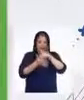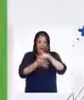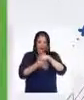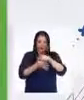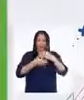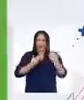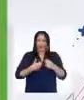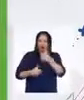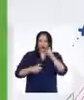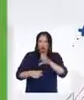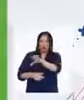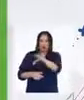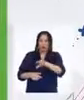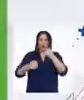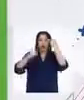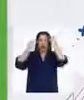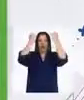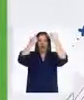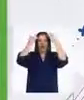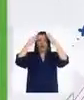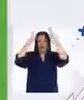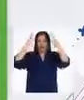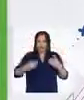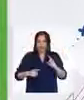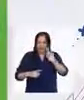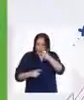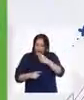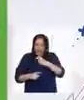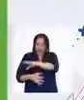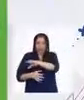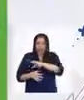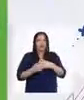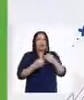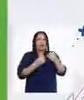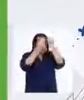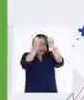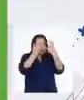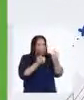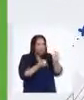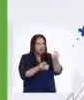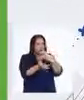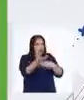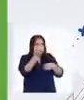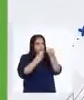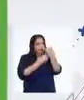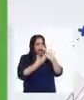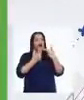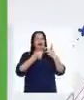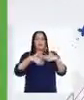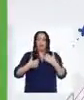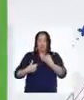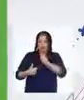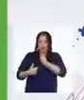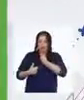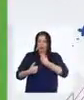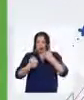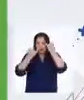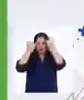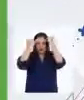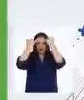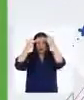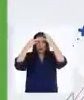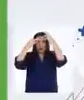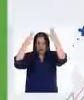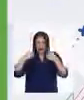otra familia, que es la familia de creadores. A partir de toda esa información que ellas me dieron, yo pude crear mis propias prendas, mis